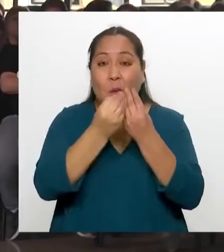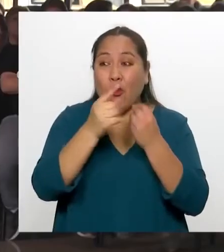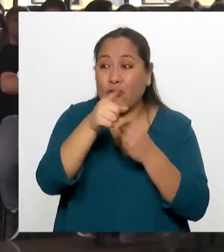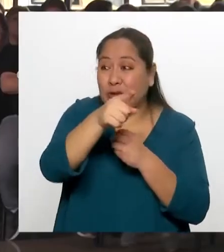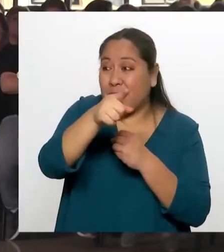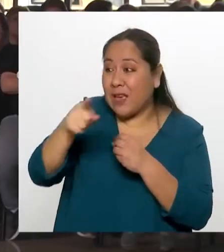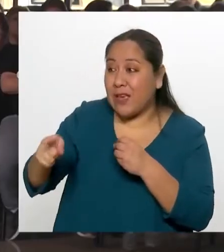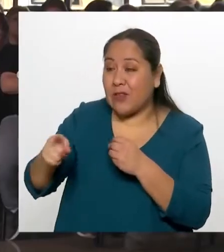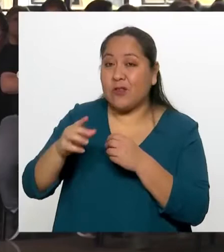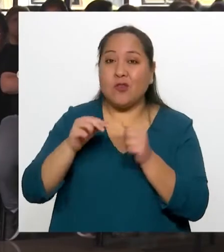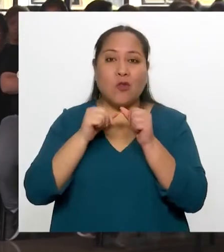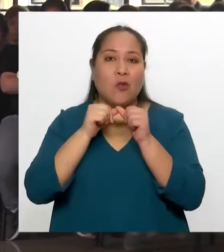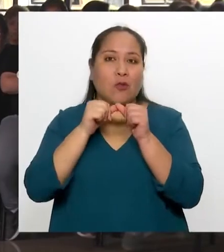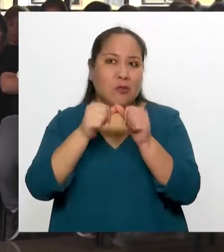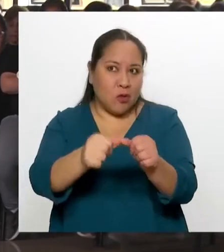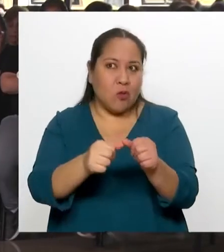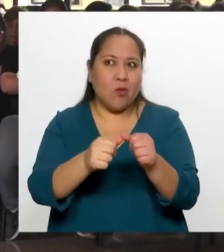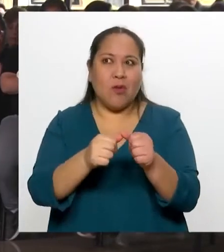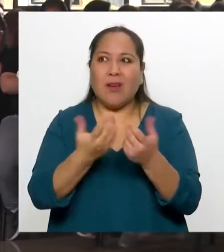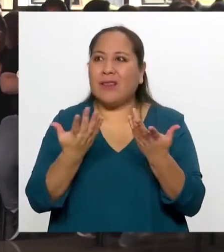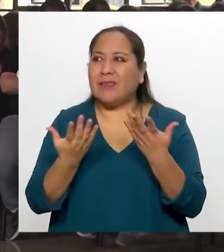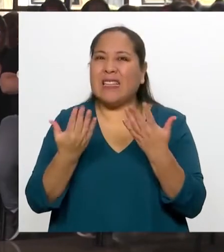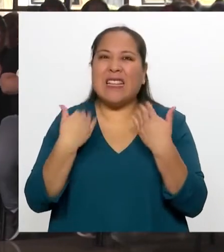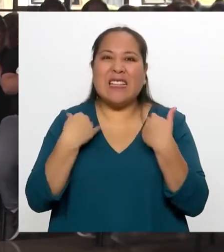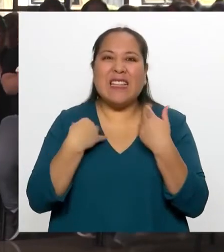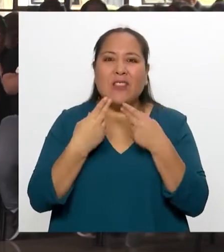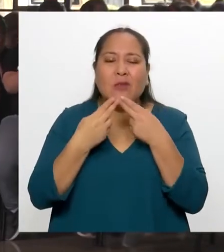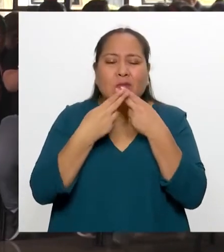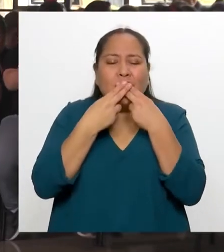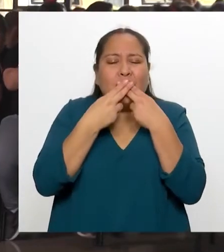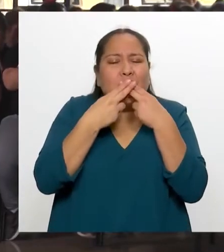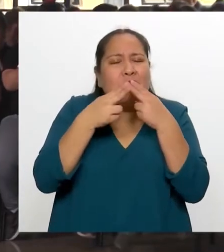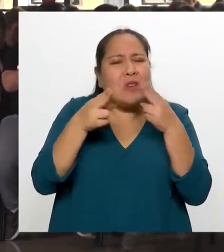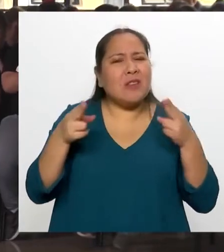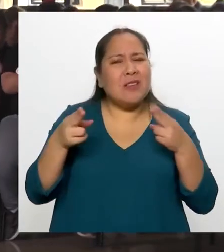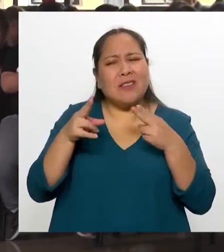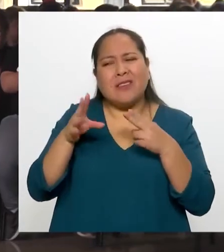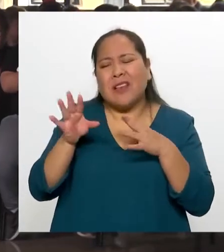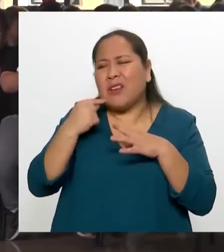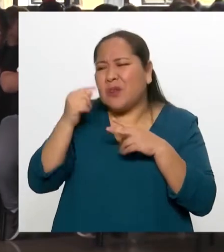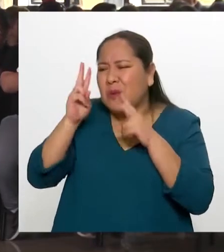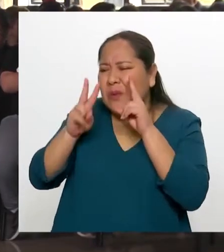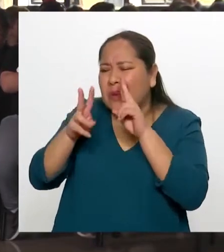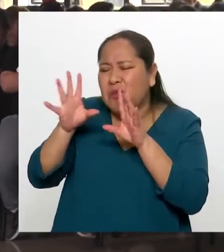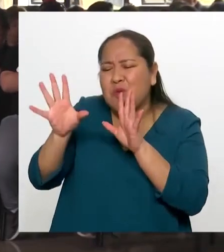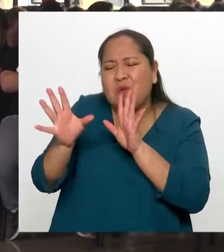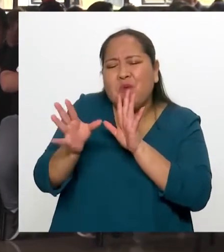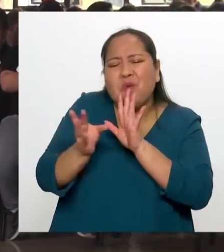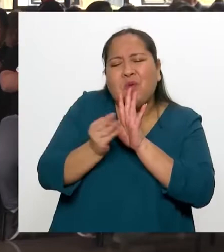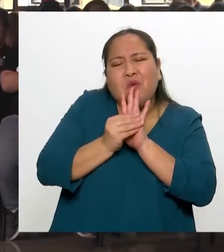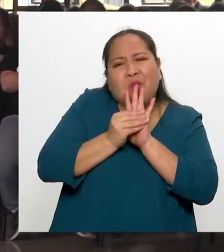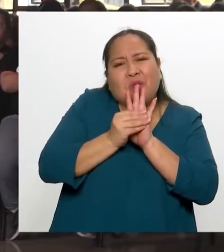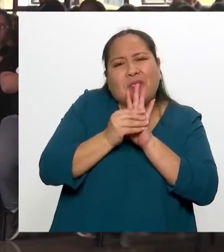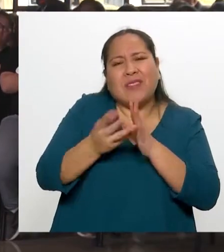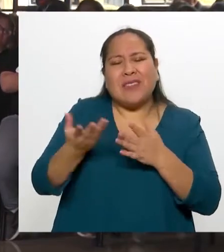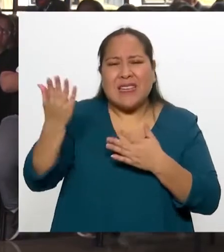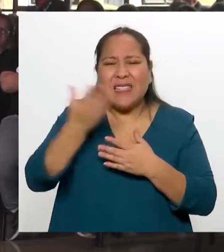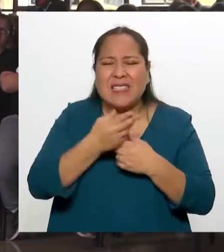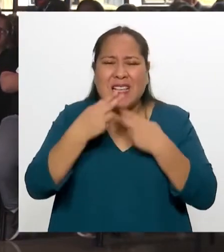Muchos de ellos todavía llevan en sí mucha inocencia. Entonces, te transmiten esa inocencia, esa alegría, ese